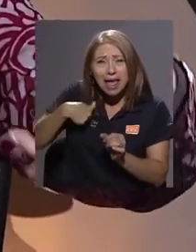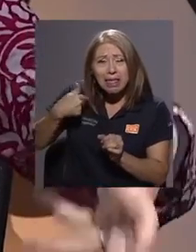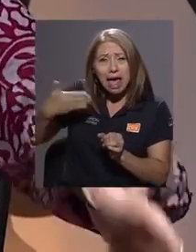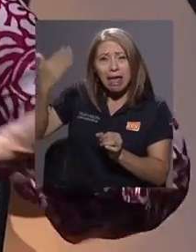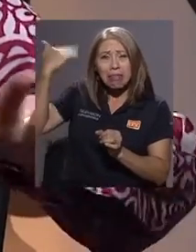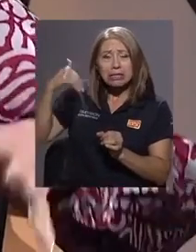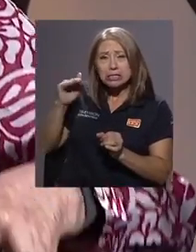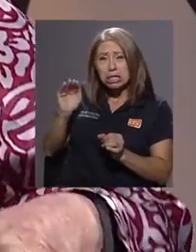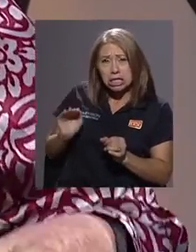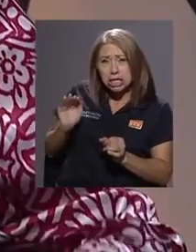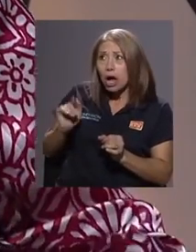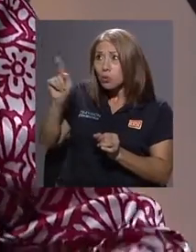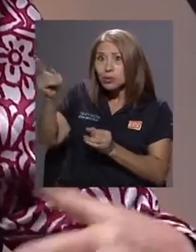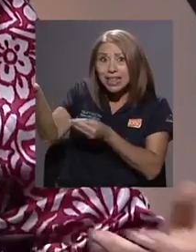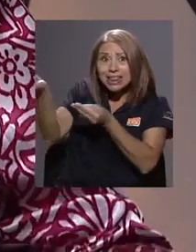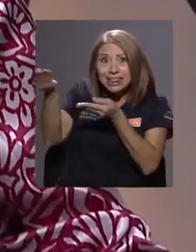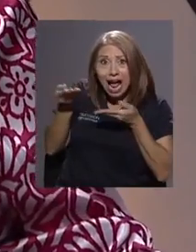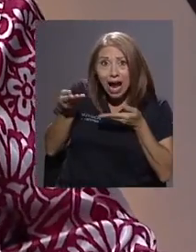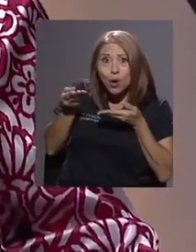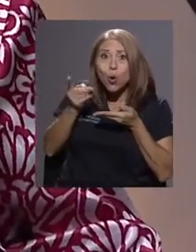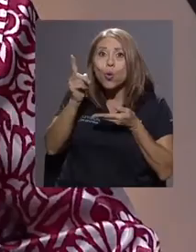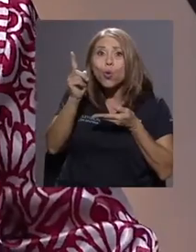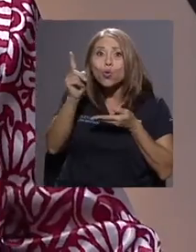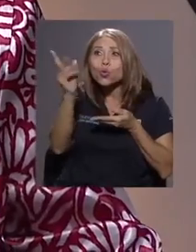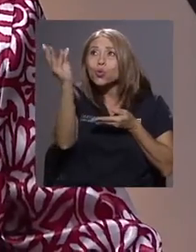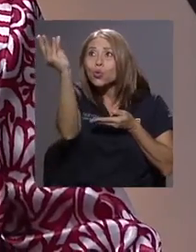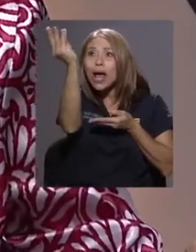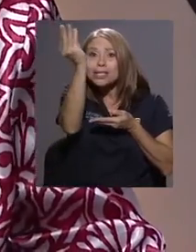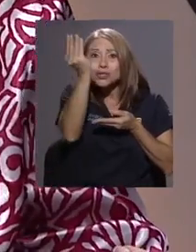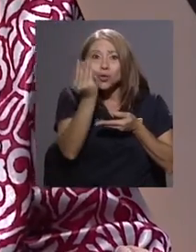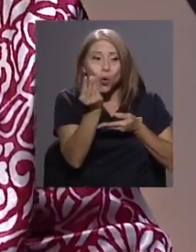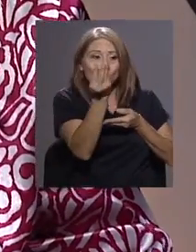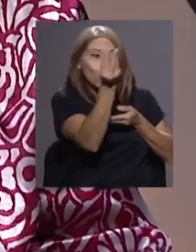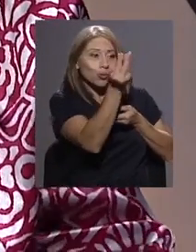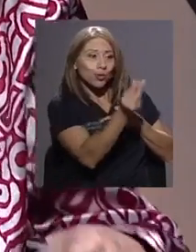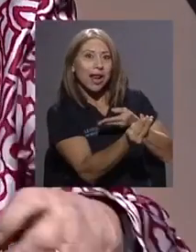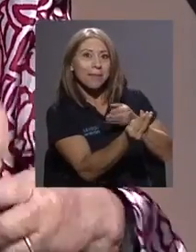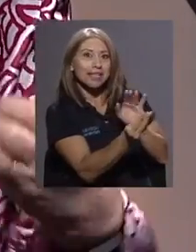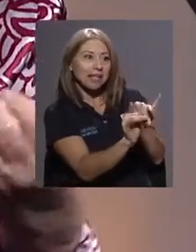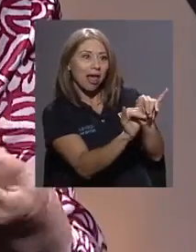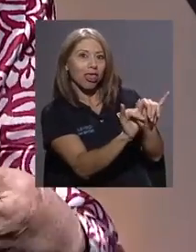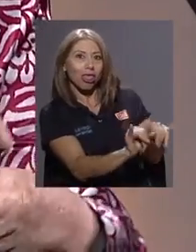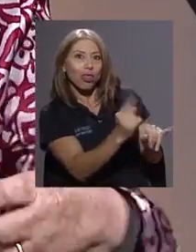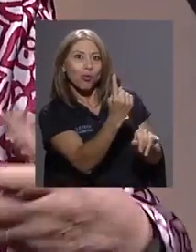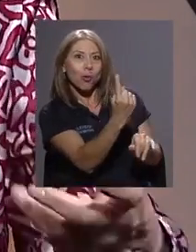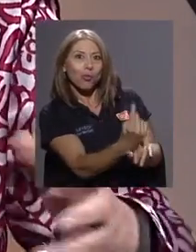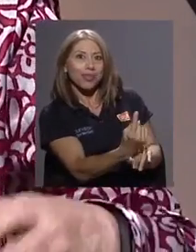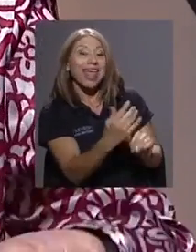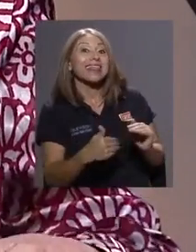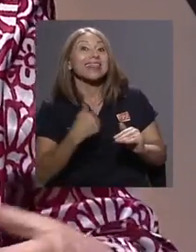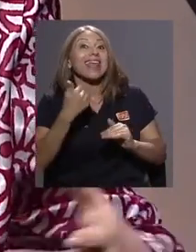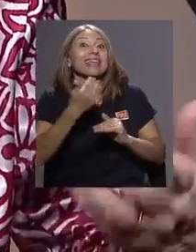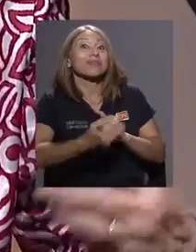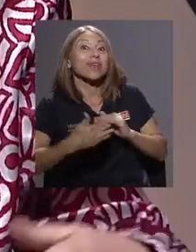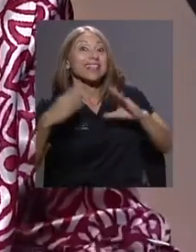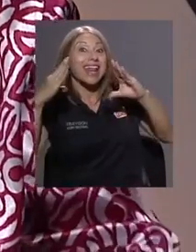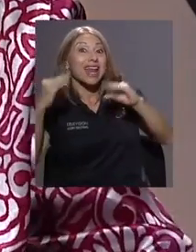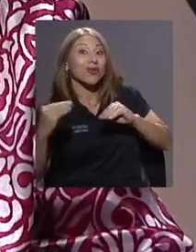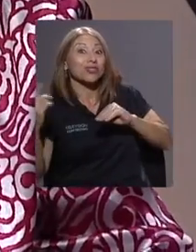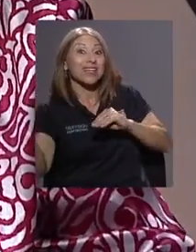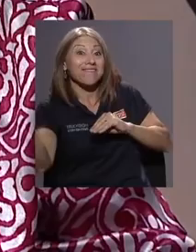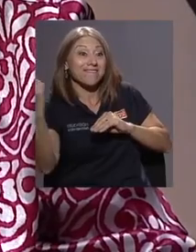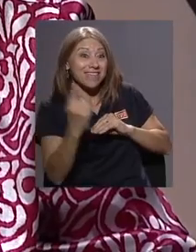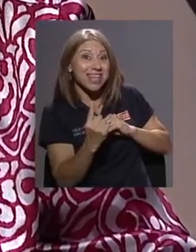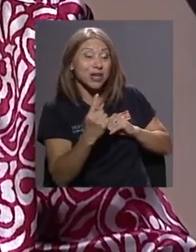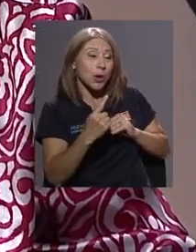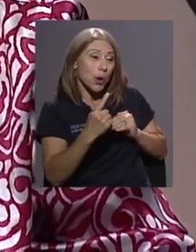pusiste en la misa y después te fuiste y regresaste en la noche y agustín durand y lo partidista y nos diste una quinta parte a